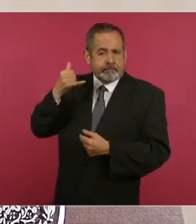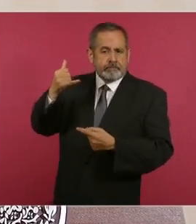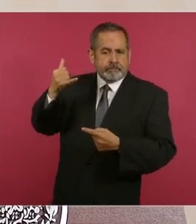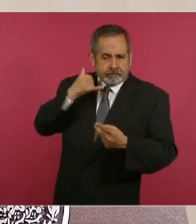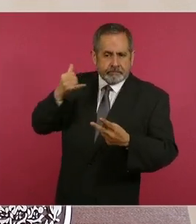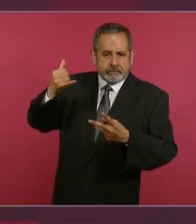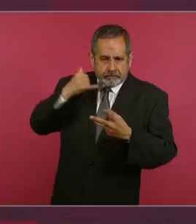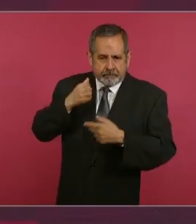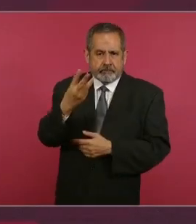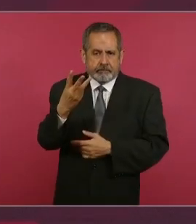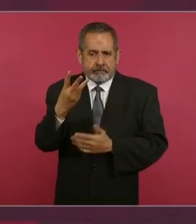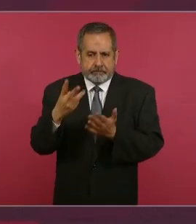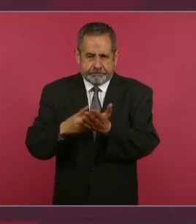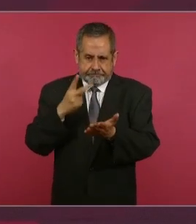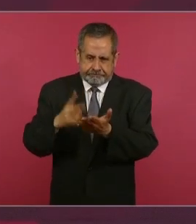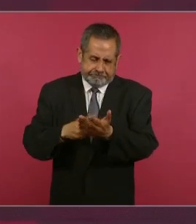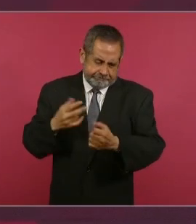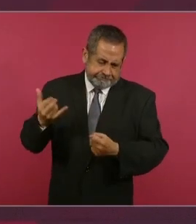3 veces